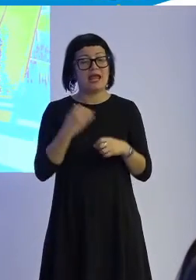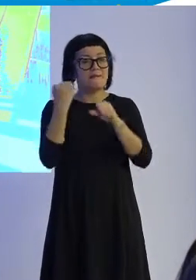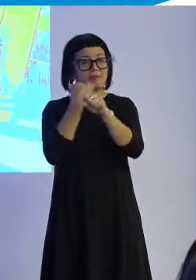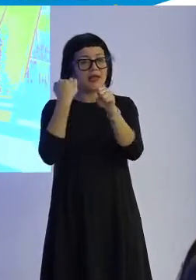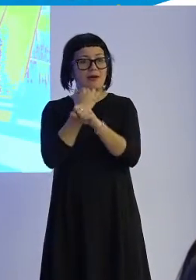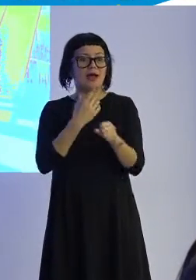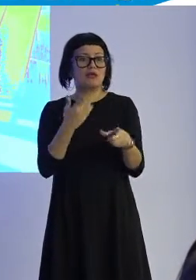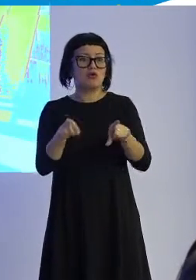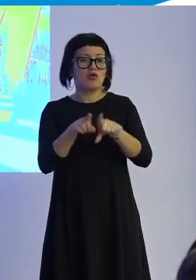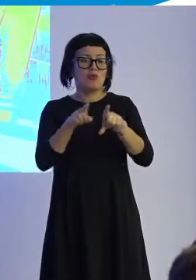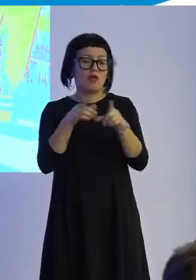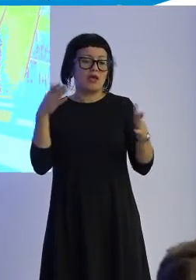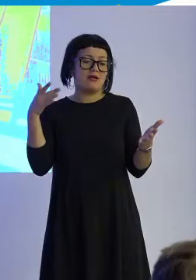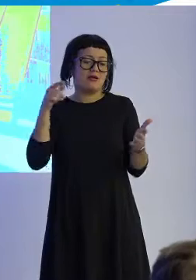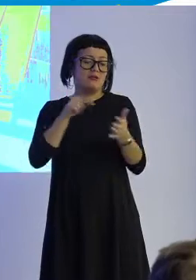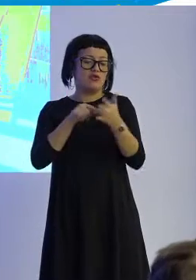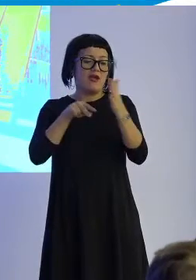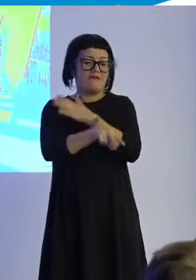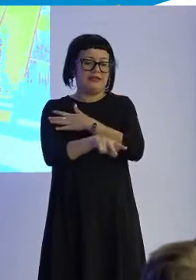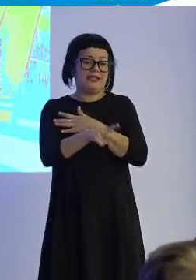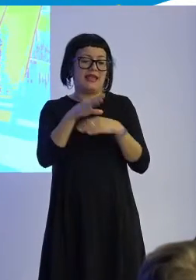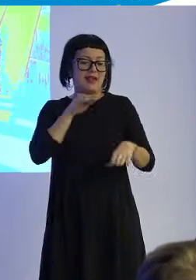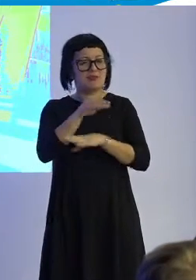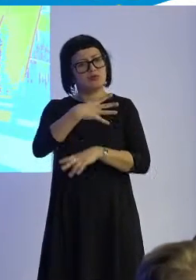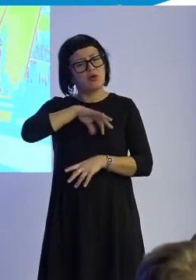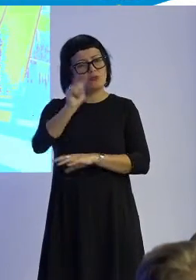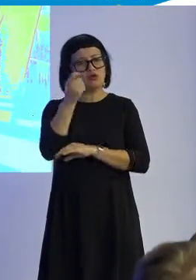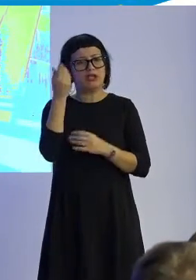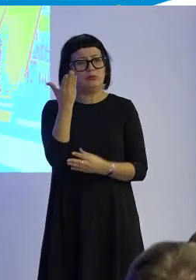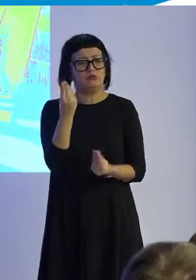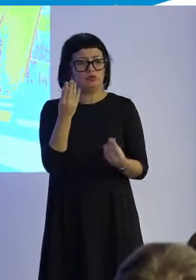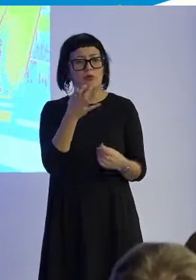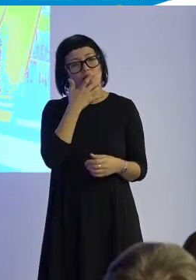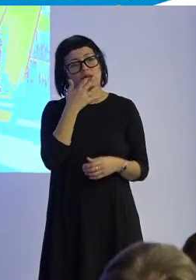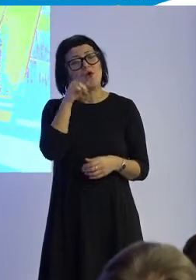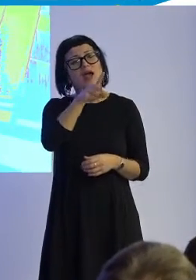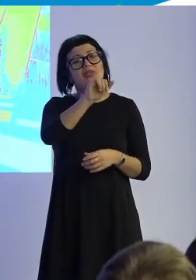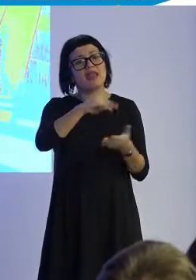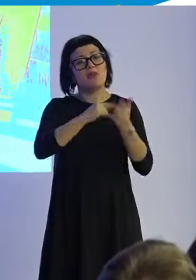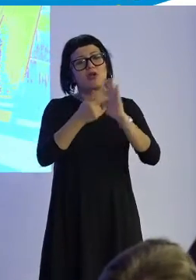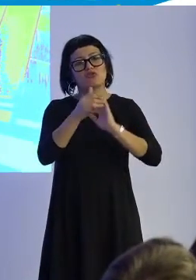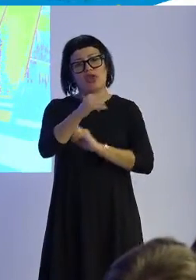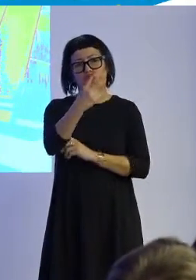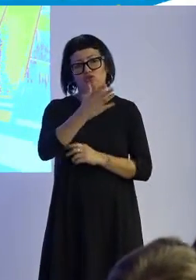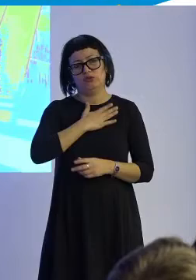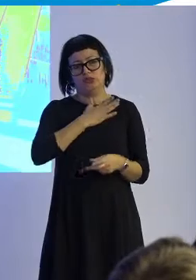trabajando en la parte de inmersión se puede conseguir mucho. Temas, por ejemplo, ahí tenemos dos proyectos nuestros que